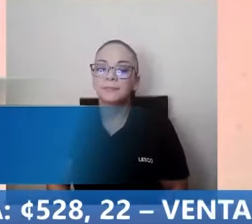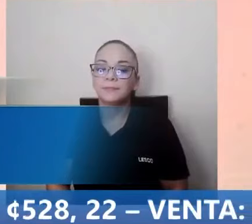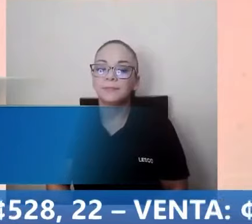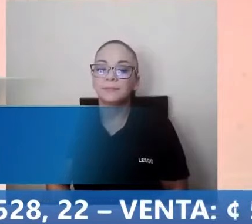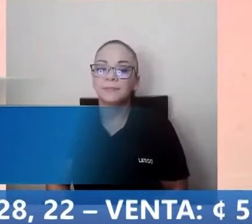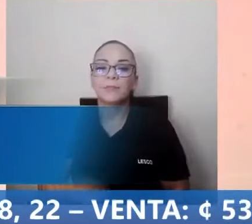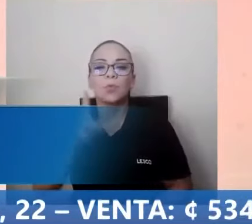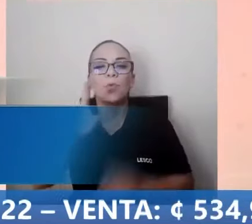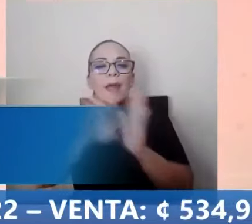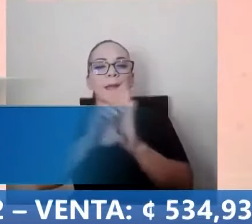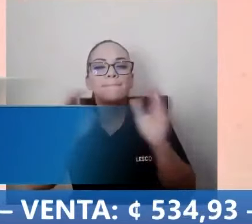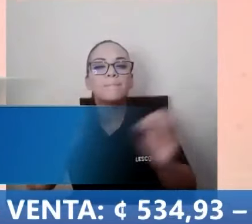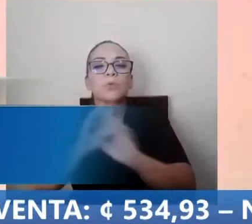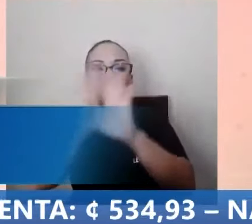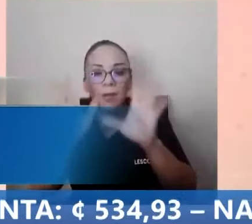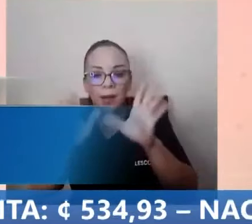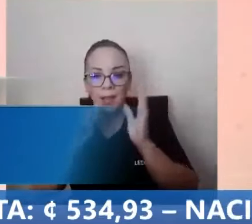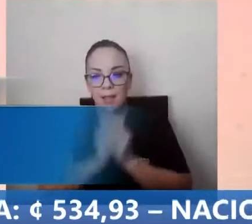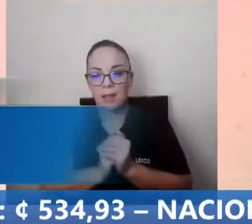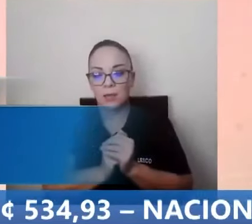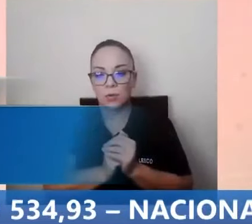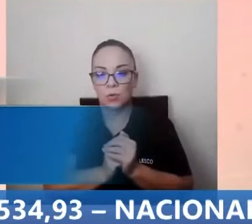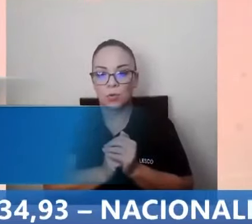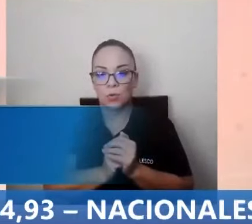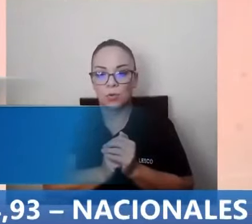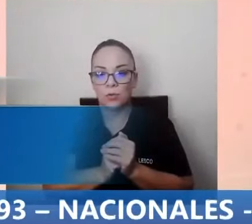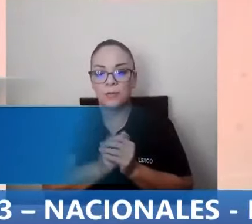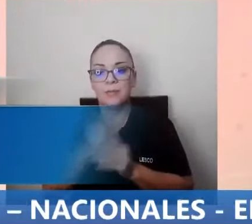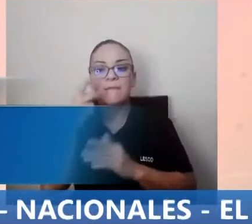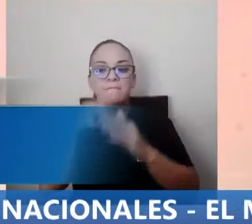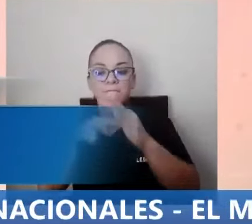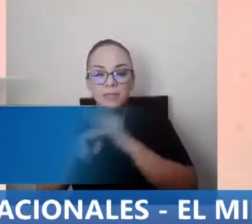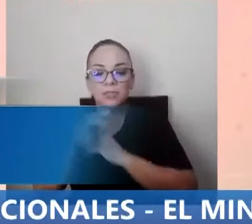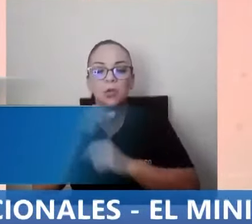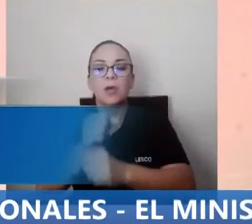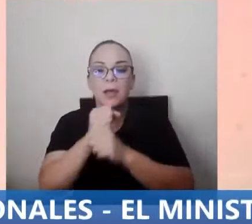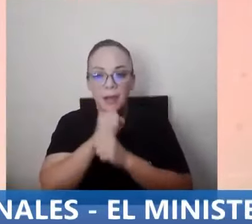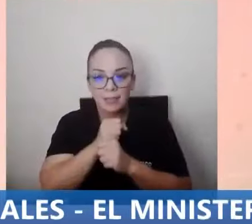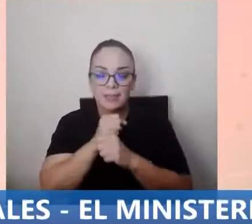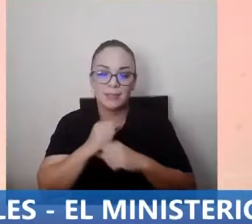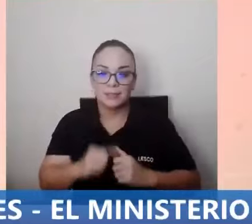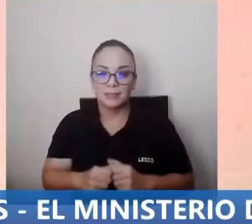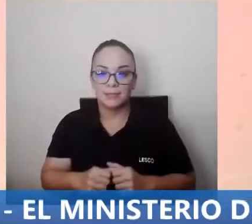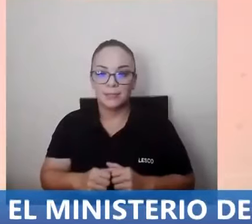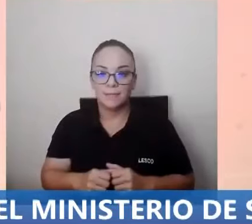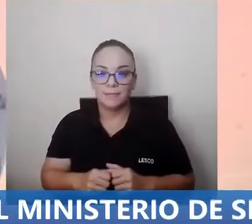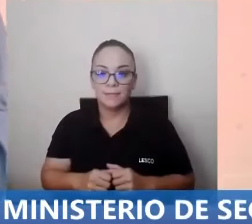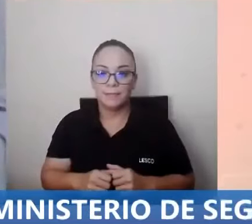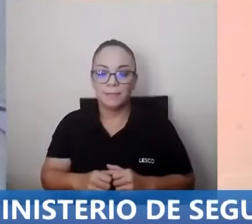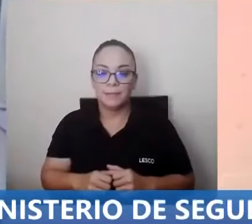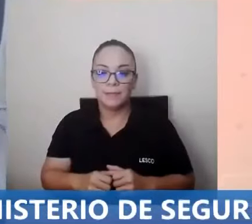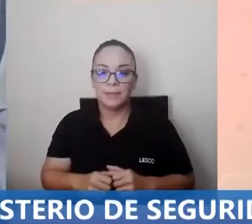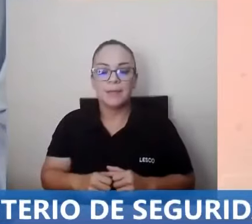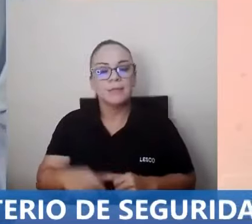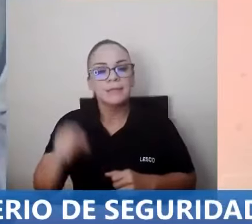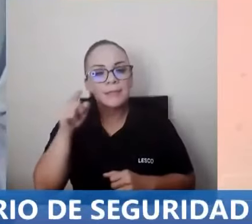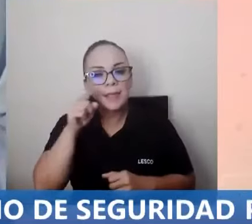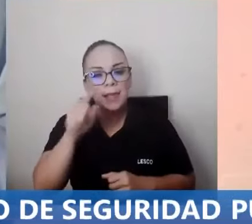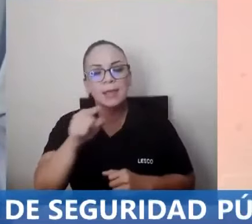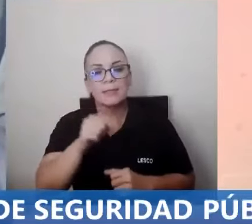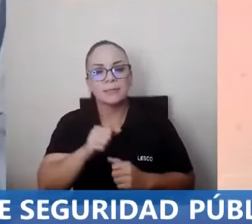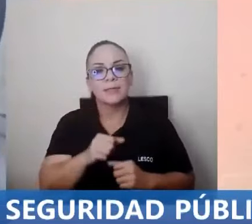claro de esta visión garantista, de esta afición a favor de